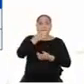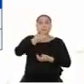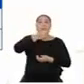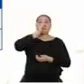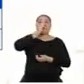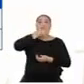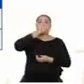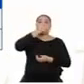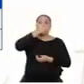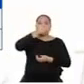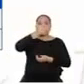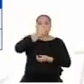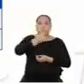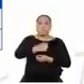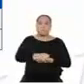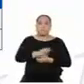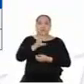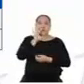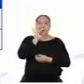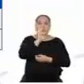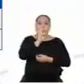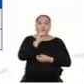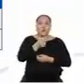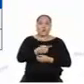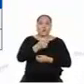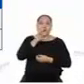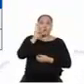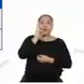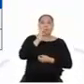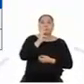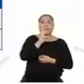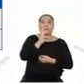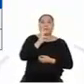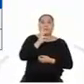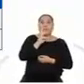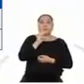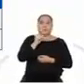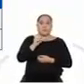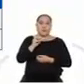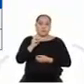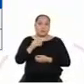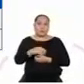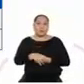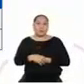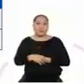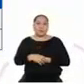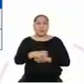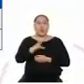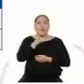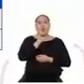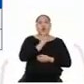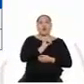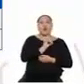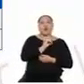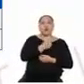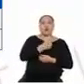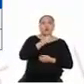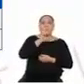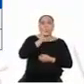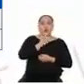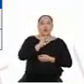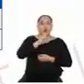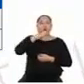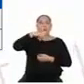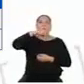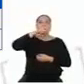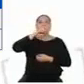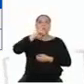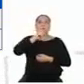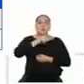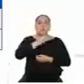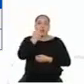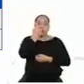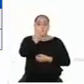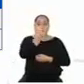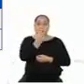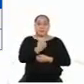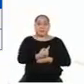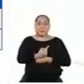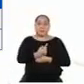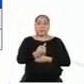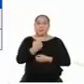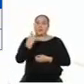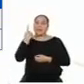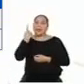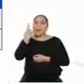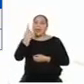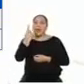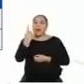mililitros aporta 9,6 gramos de carbohidratos Y 8,8 gramos de proteínas Cada unidad de